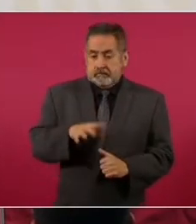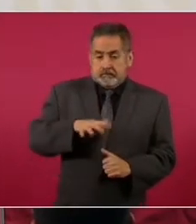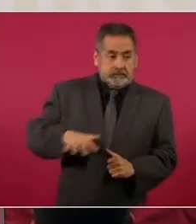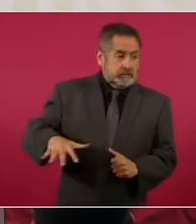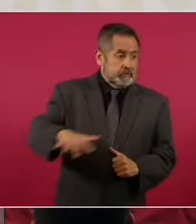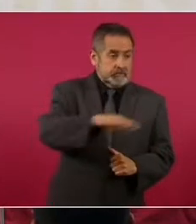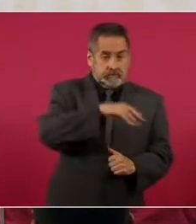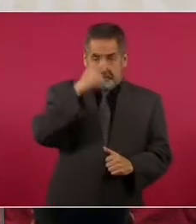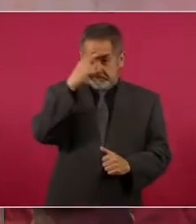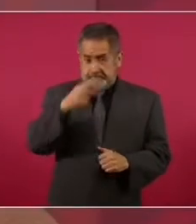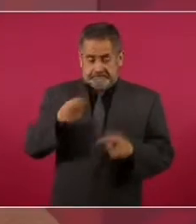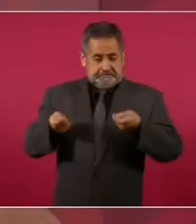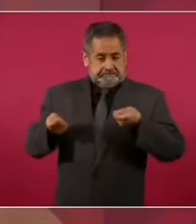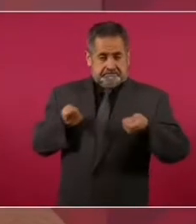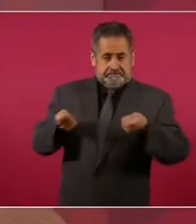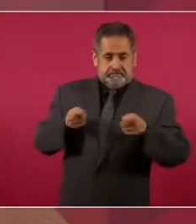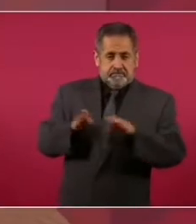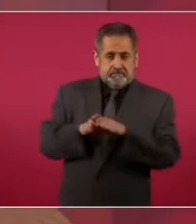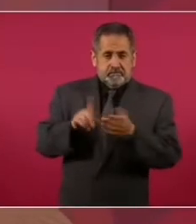dominar a México,